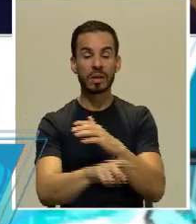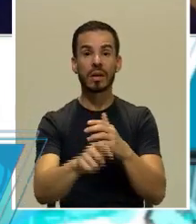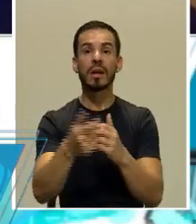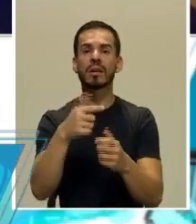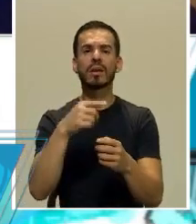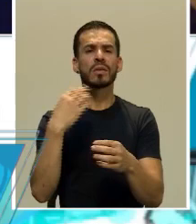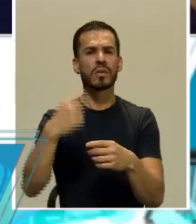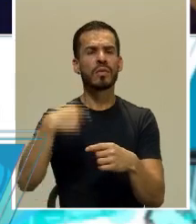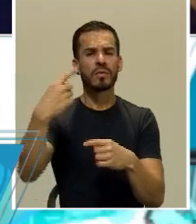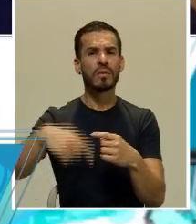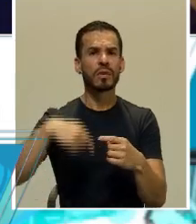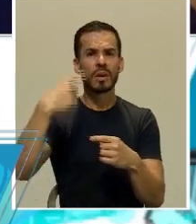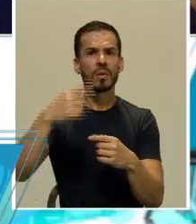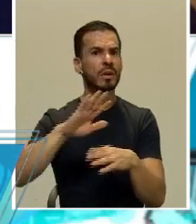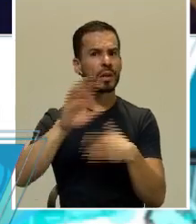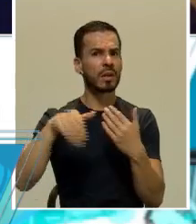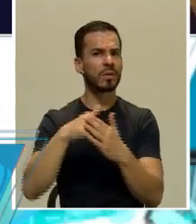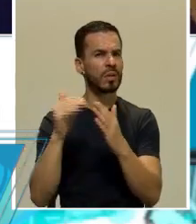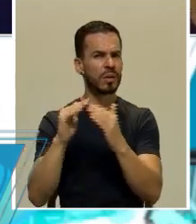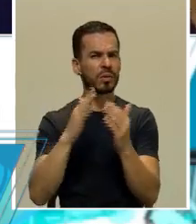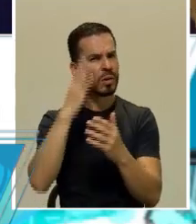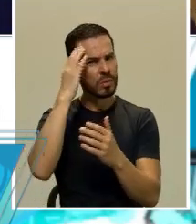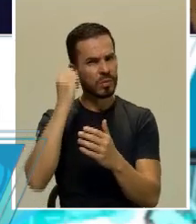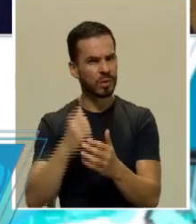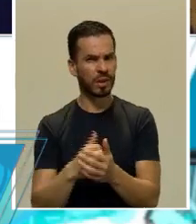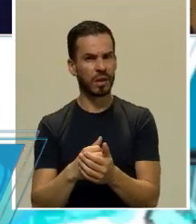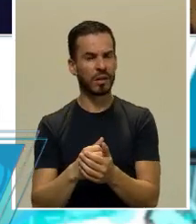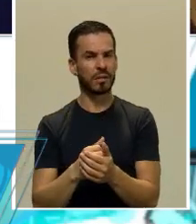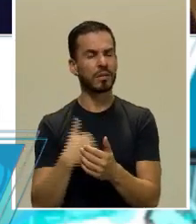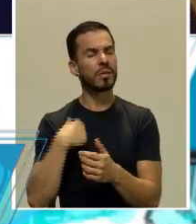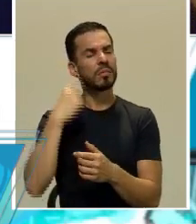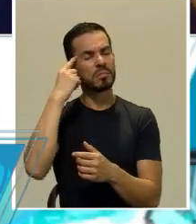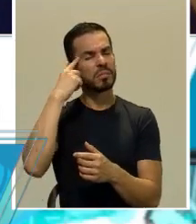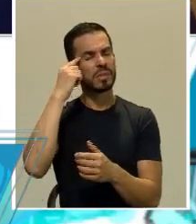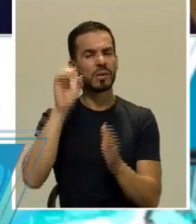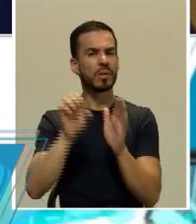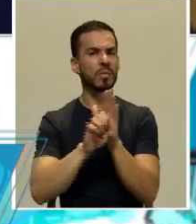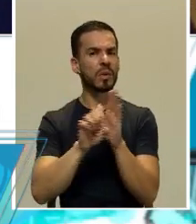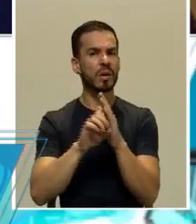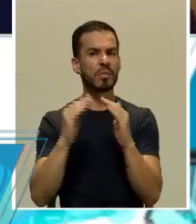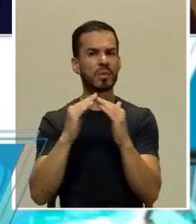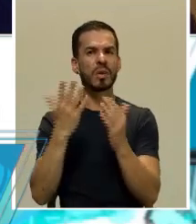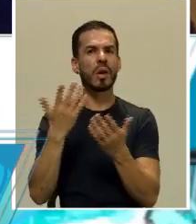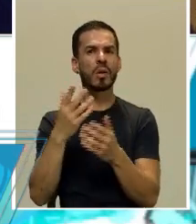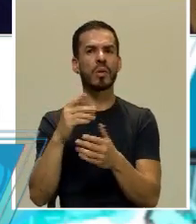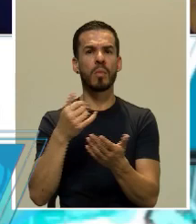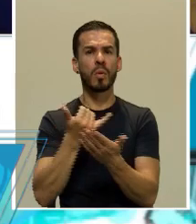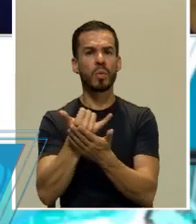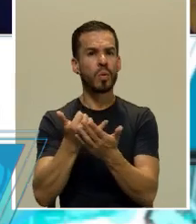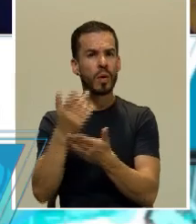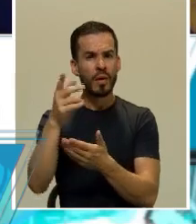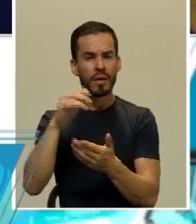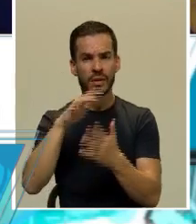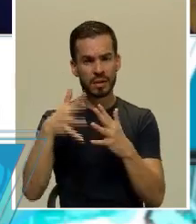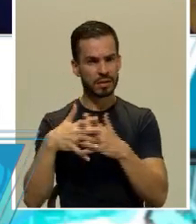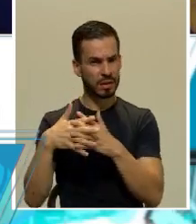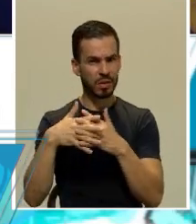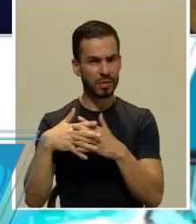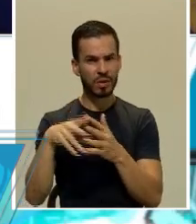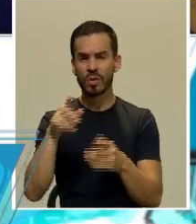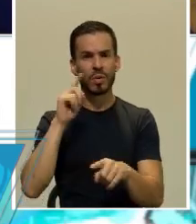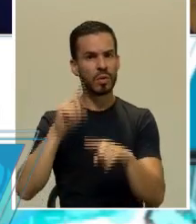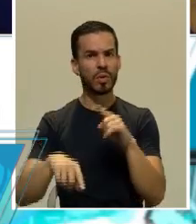en todas las ciudades del mundo. ¿Por qué? Estoy pensando, por ejemplo, en una ciudad como la ciudad de Nueva York, que no